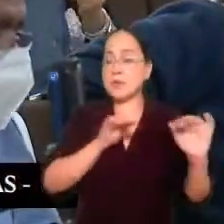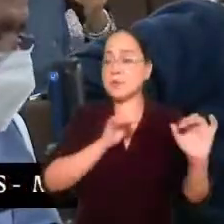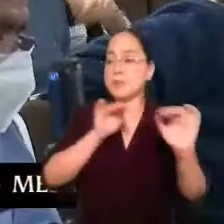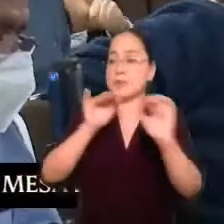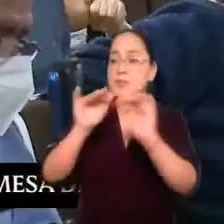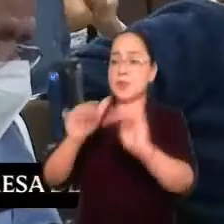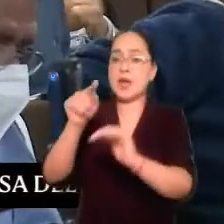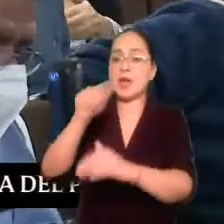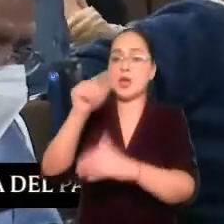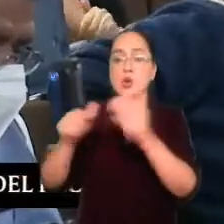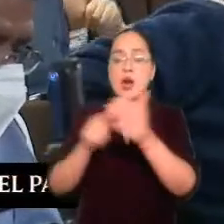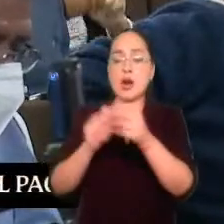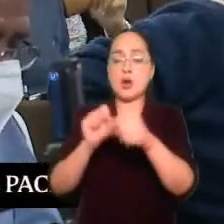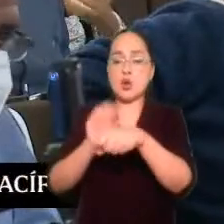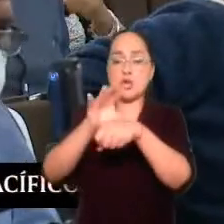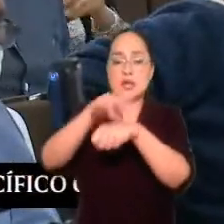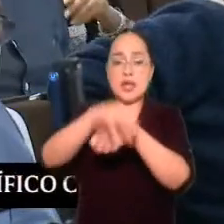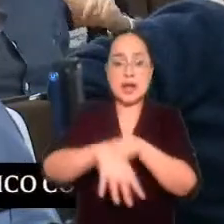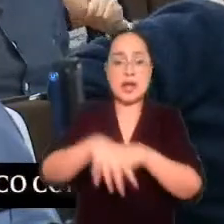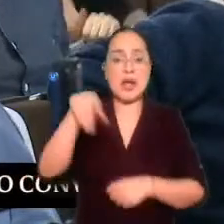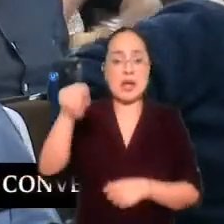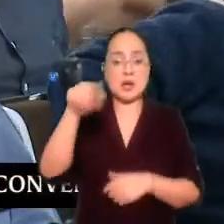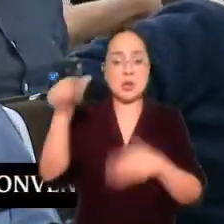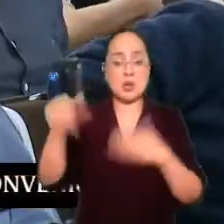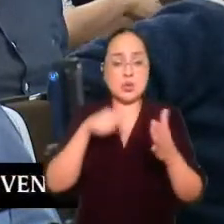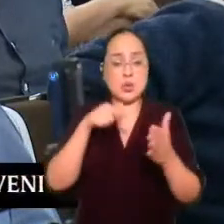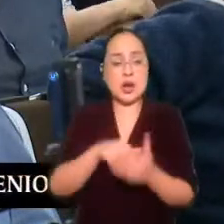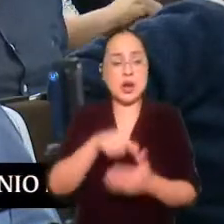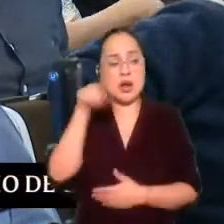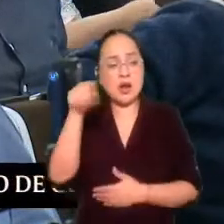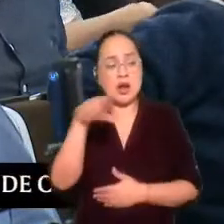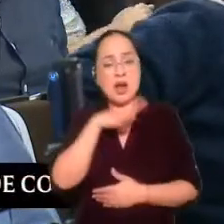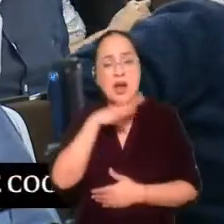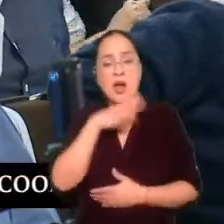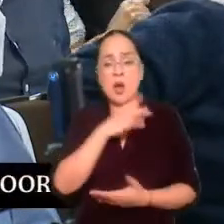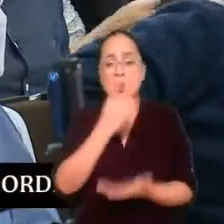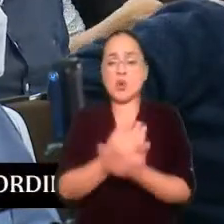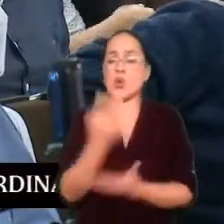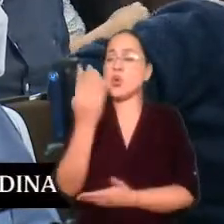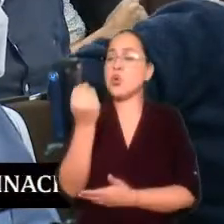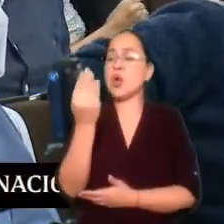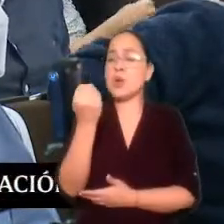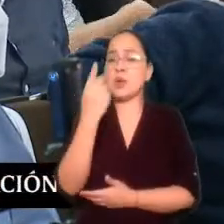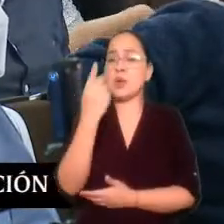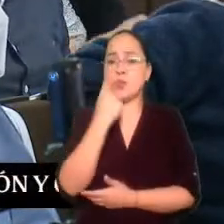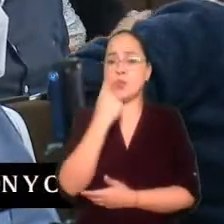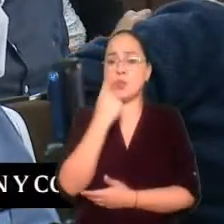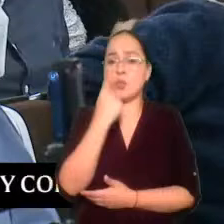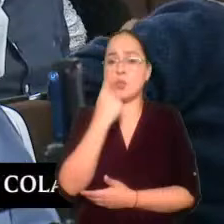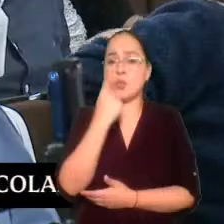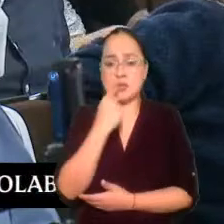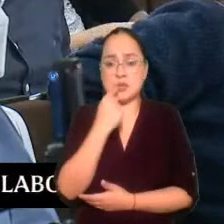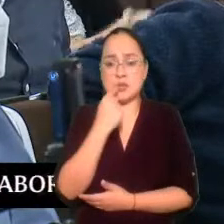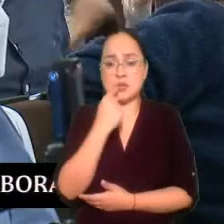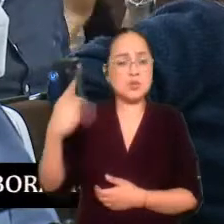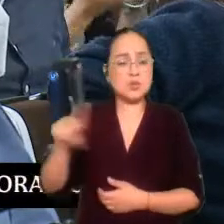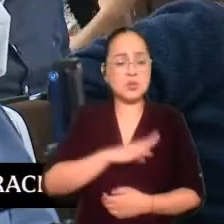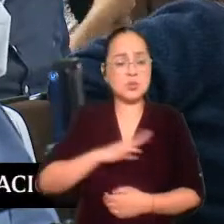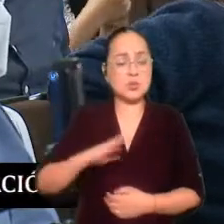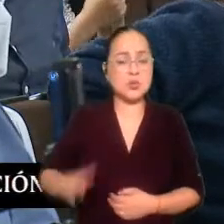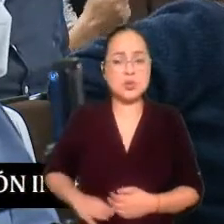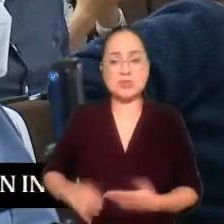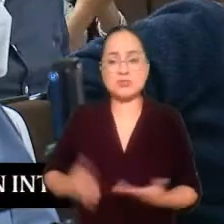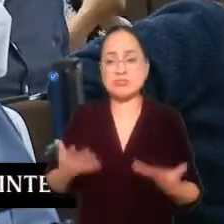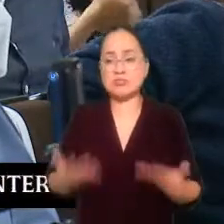sus atractivos, dice que tiene solamente 9 elementos policíacos, casi tiene